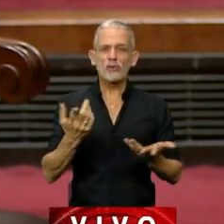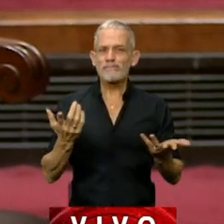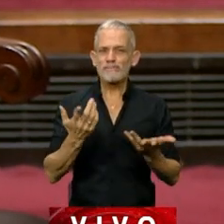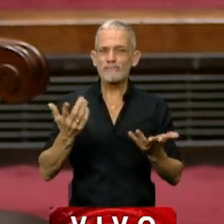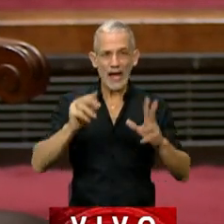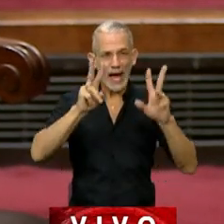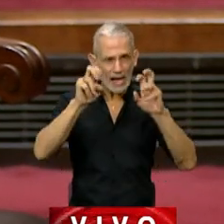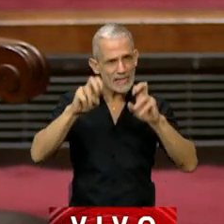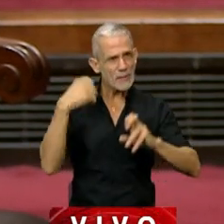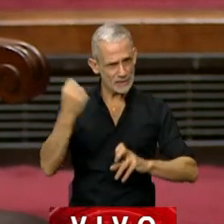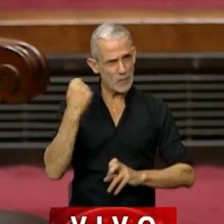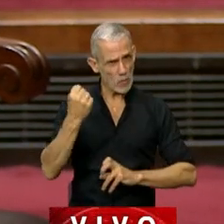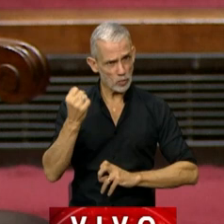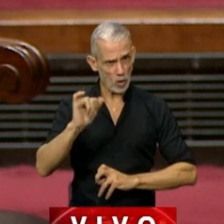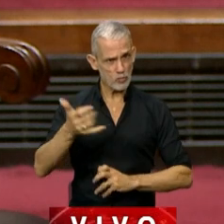temas importantes